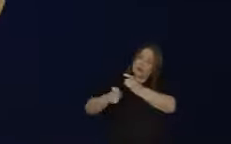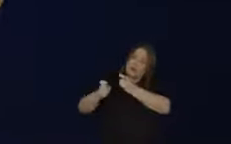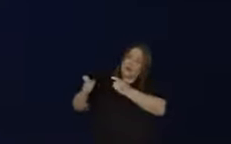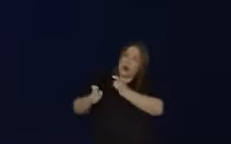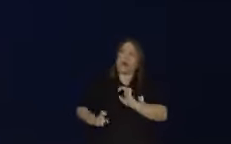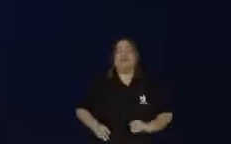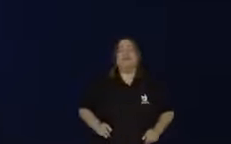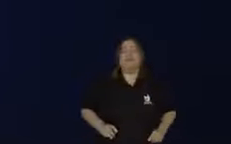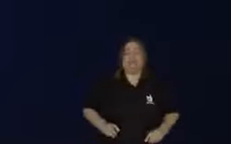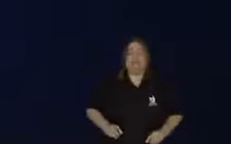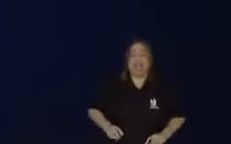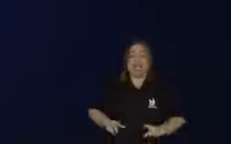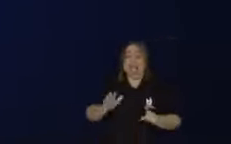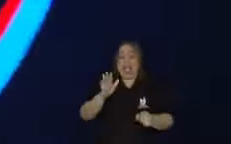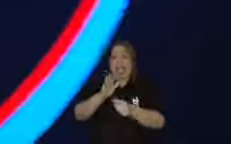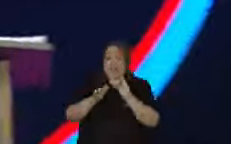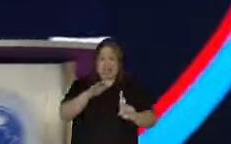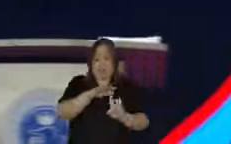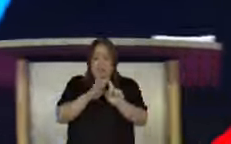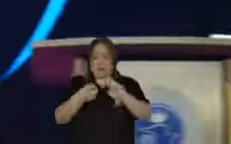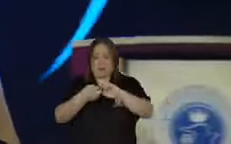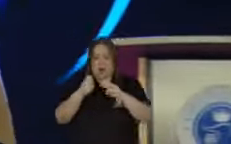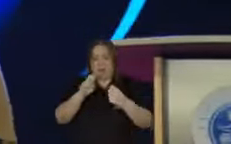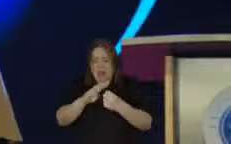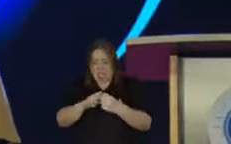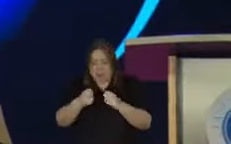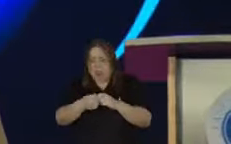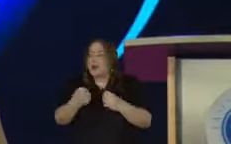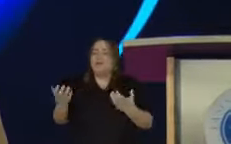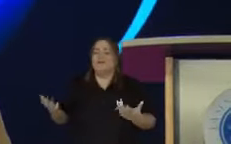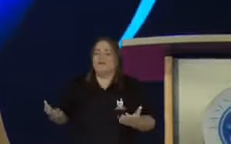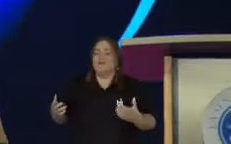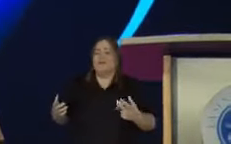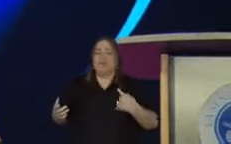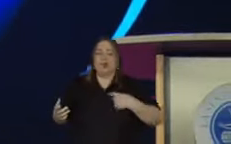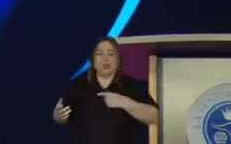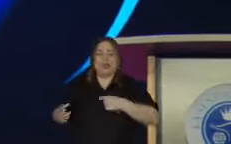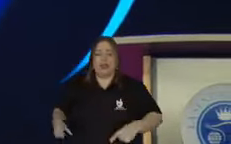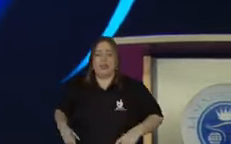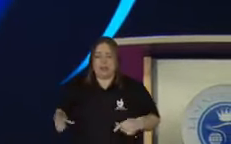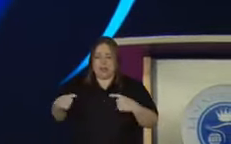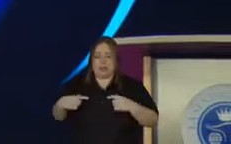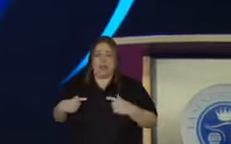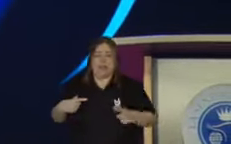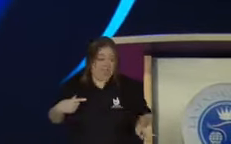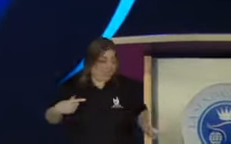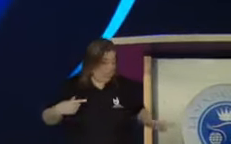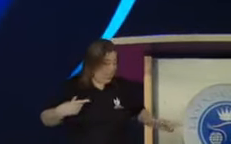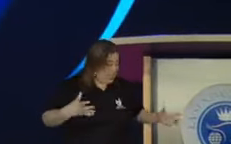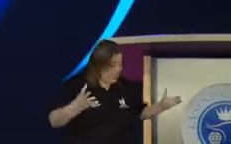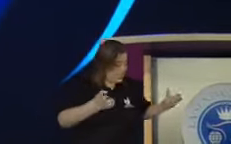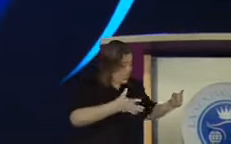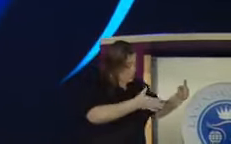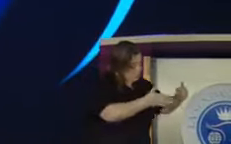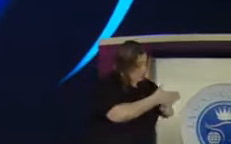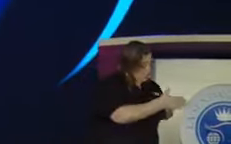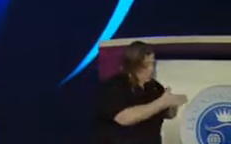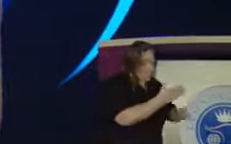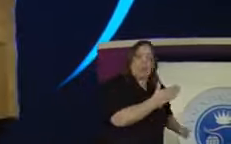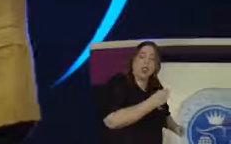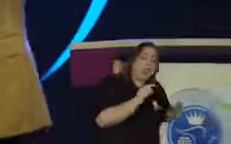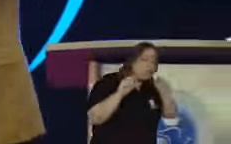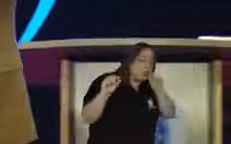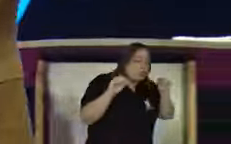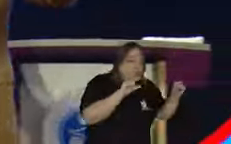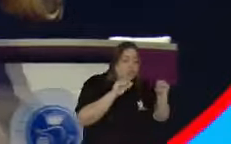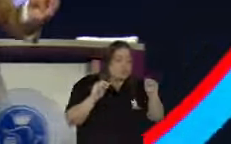vida. Pero se quiere meter para poner cuña de división, acusación, crítica, separación entre nosotros y entre